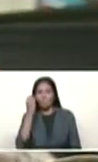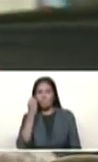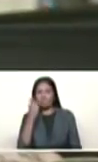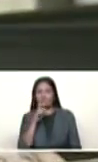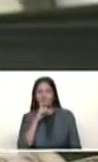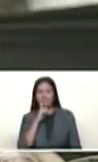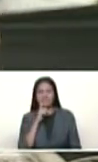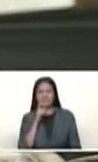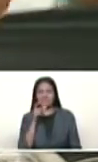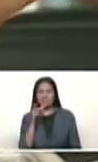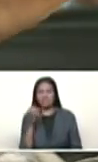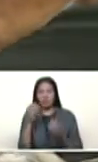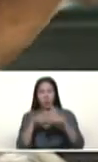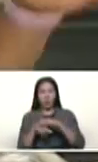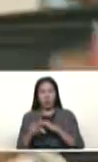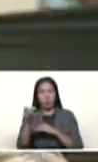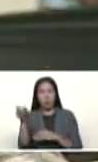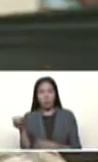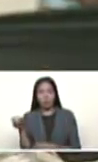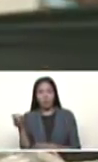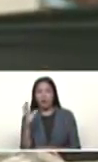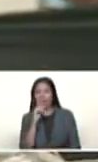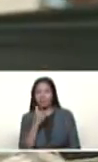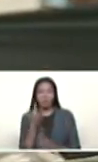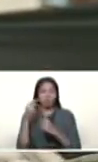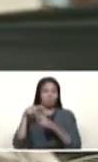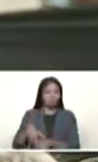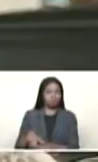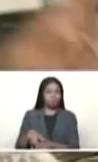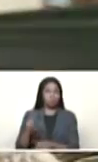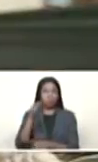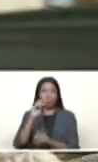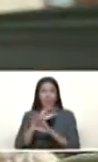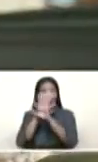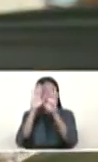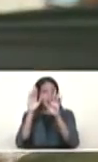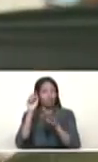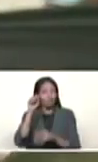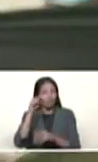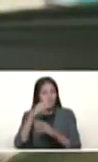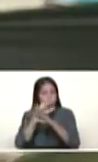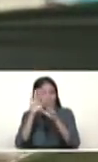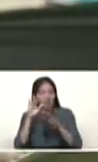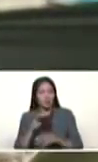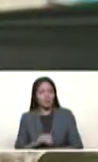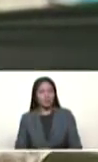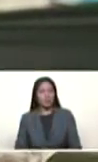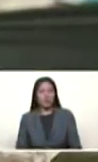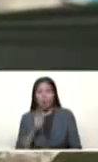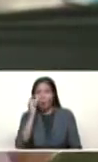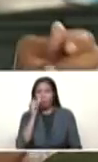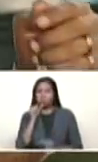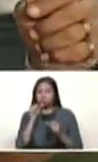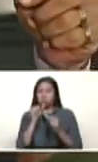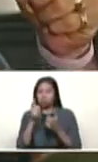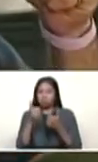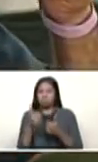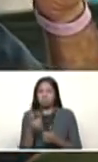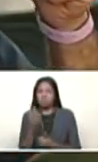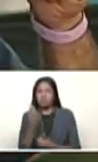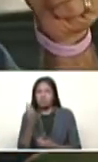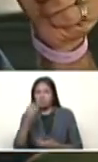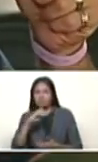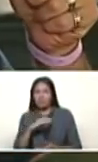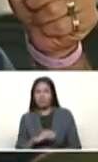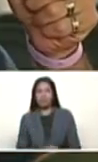unión cívico-militar. Aquí no hay derrocamiento. Estás clarito, compadre. Dos. El hombre va bien, pero le falta. Yo creo que te